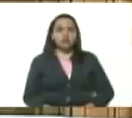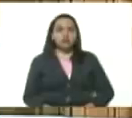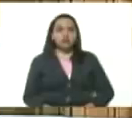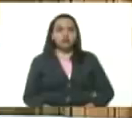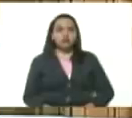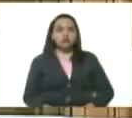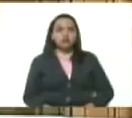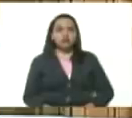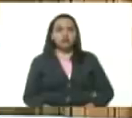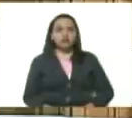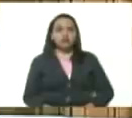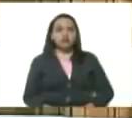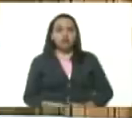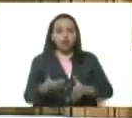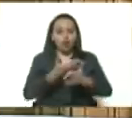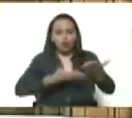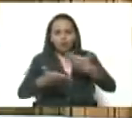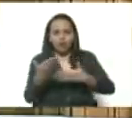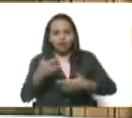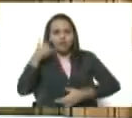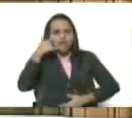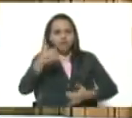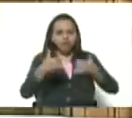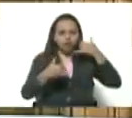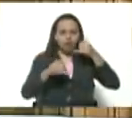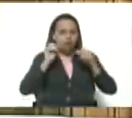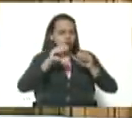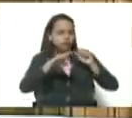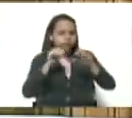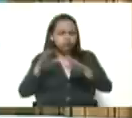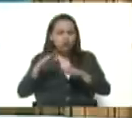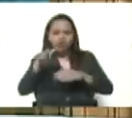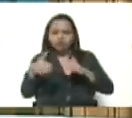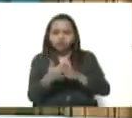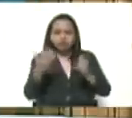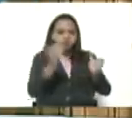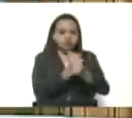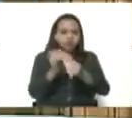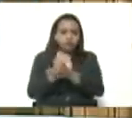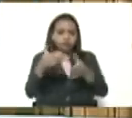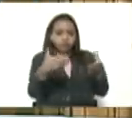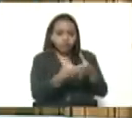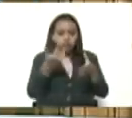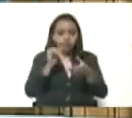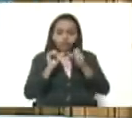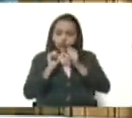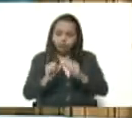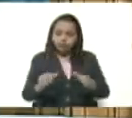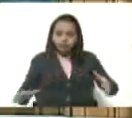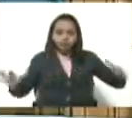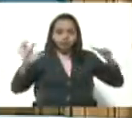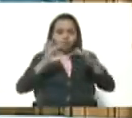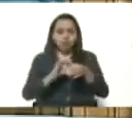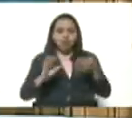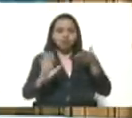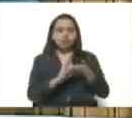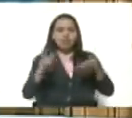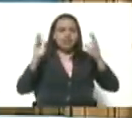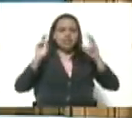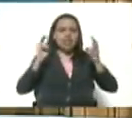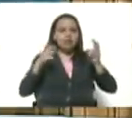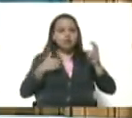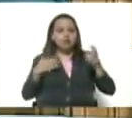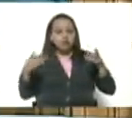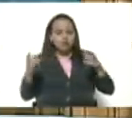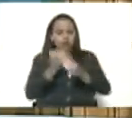por teléfono, les envío todo lo que consigo para que el equipo se mantenga unificado en torno a todo lo que yo